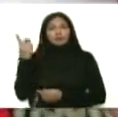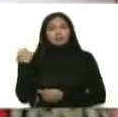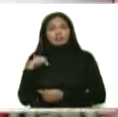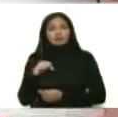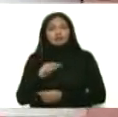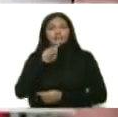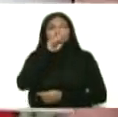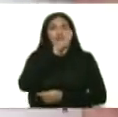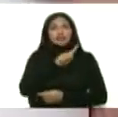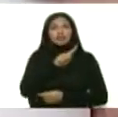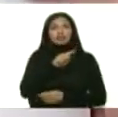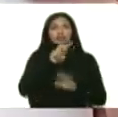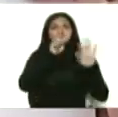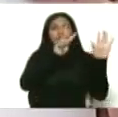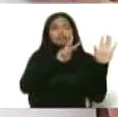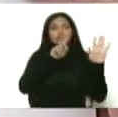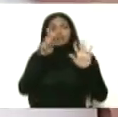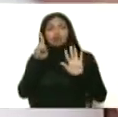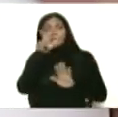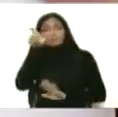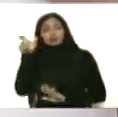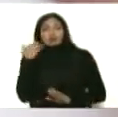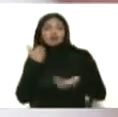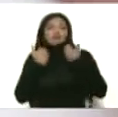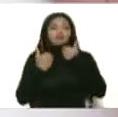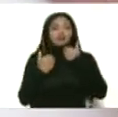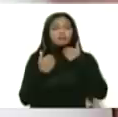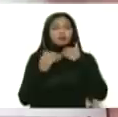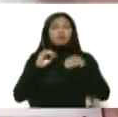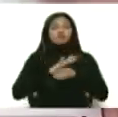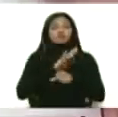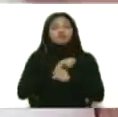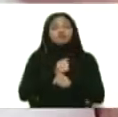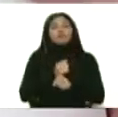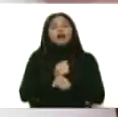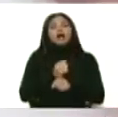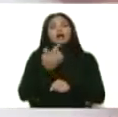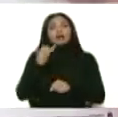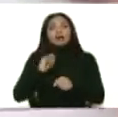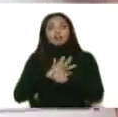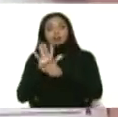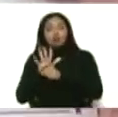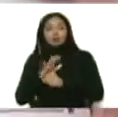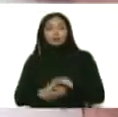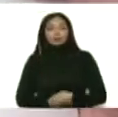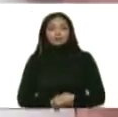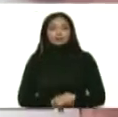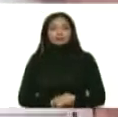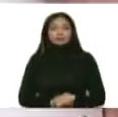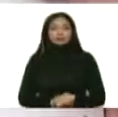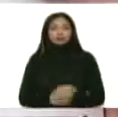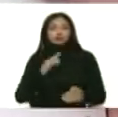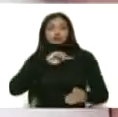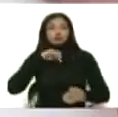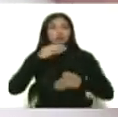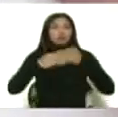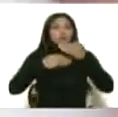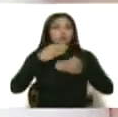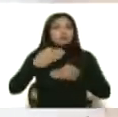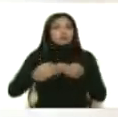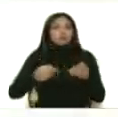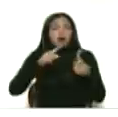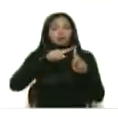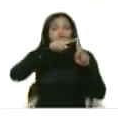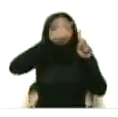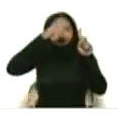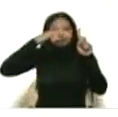con 171 casos de infección por COVID-19. Luego vamos a hacer un breve comentario acerca de cómo ha venido evolucionando la curva